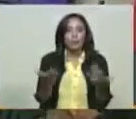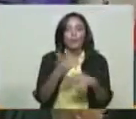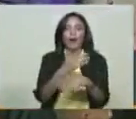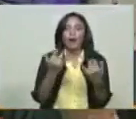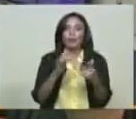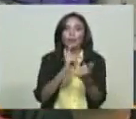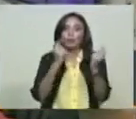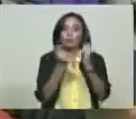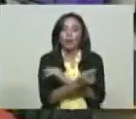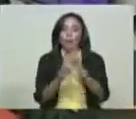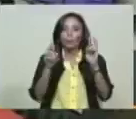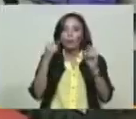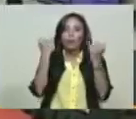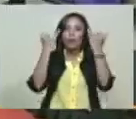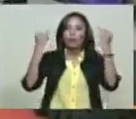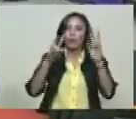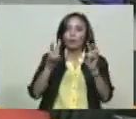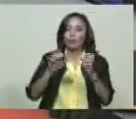una nueva etapa